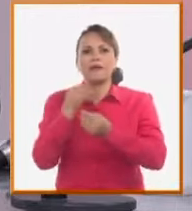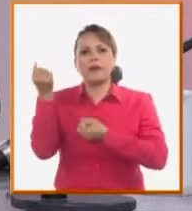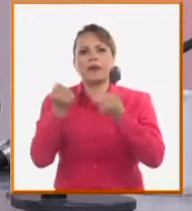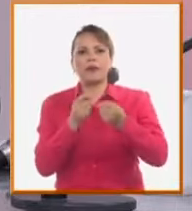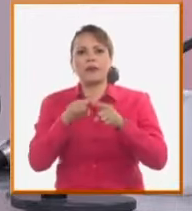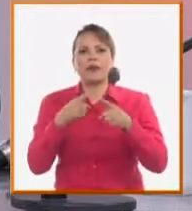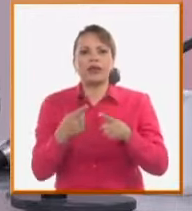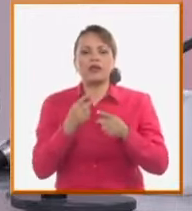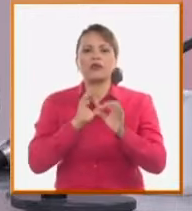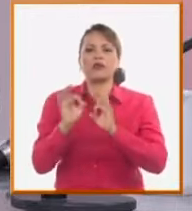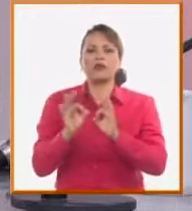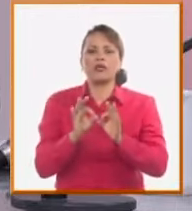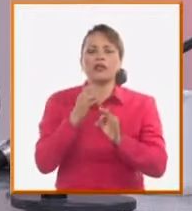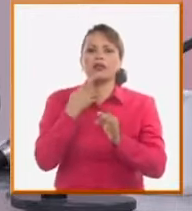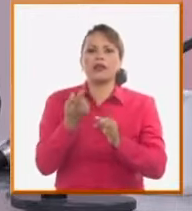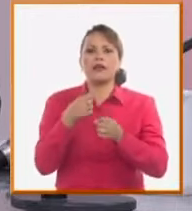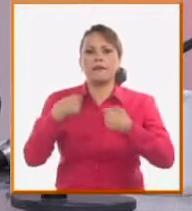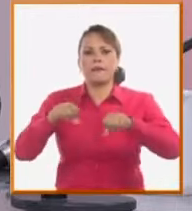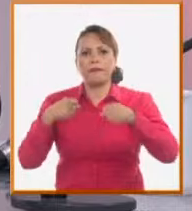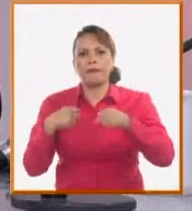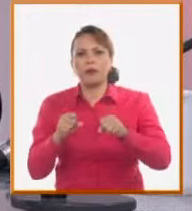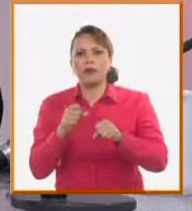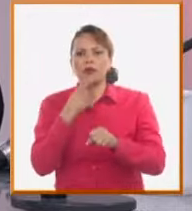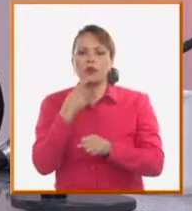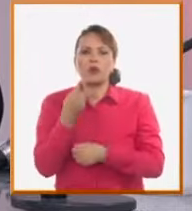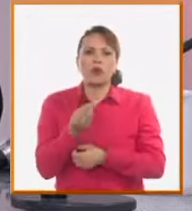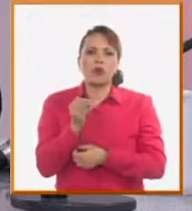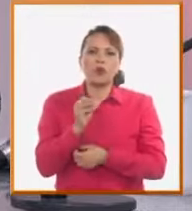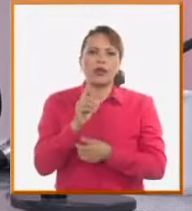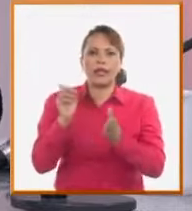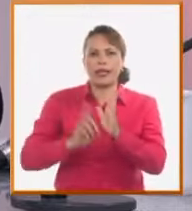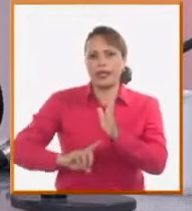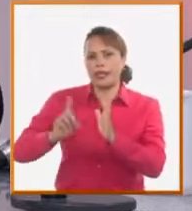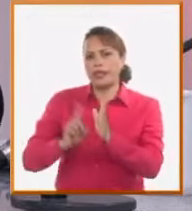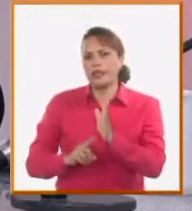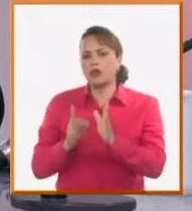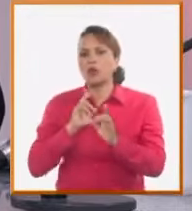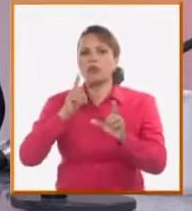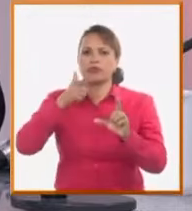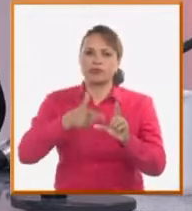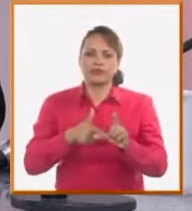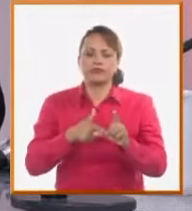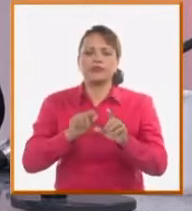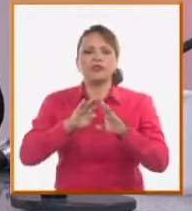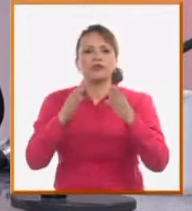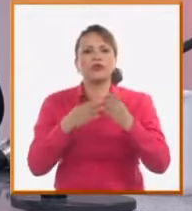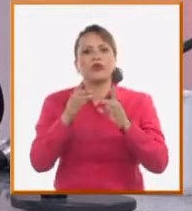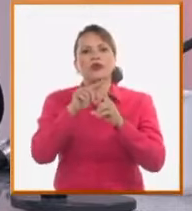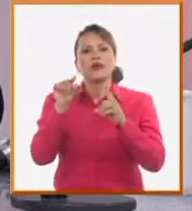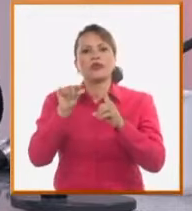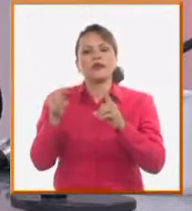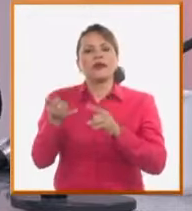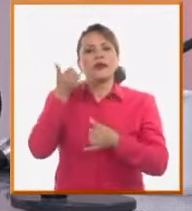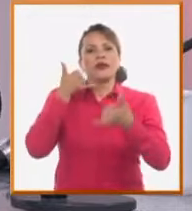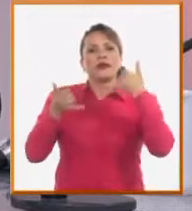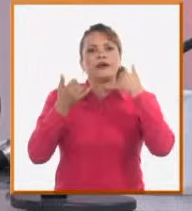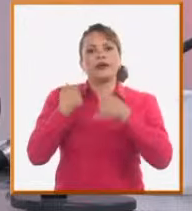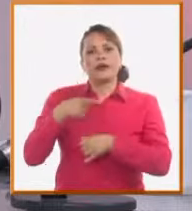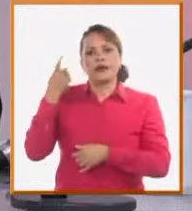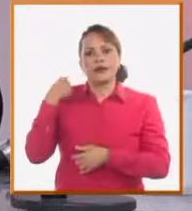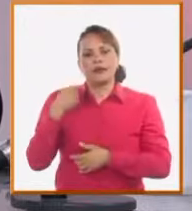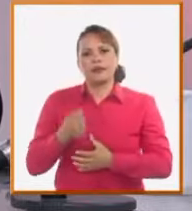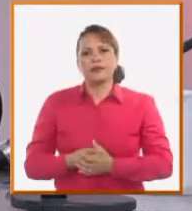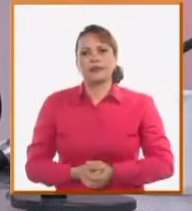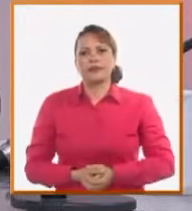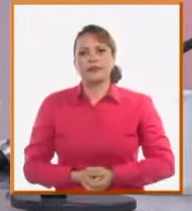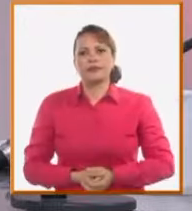motos y triciclos, tanto de combustión como eléctrico? Sobre este tema también fueron algunas de las llamadas que recibimos en la jornada de ayer. Escuchemos un par de